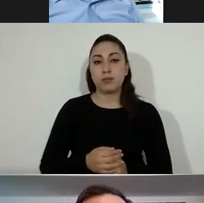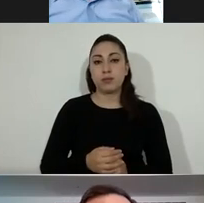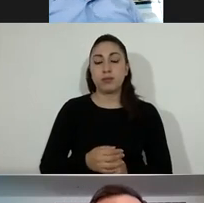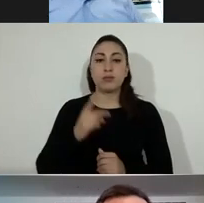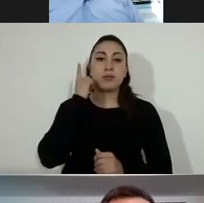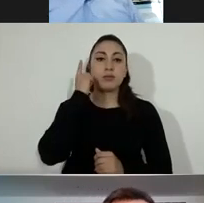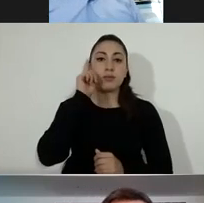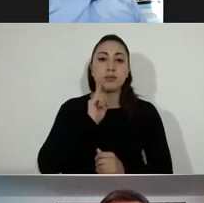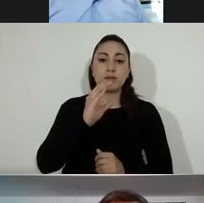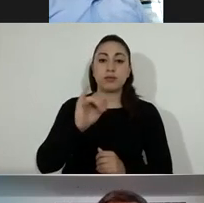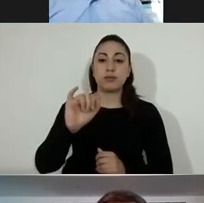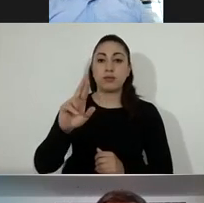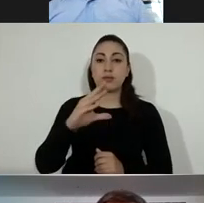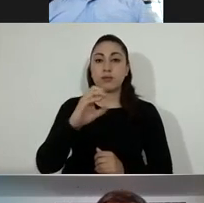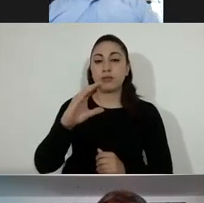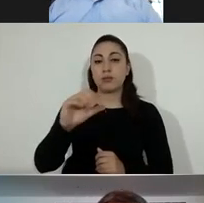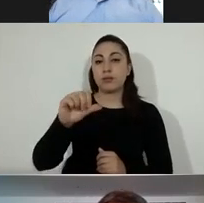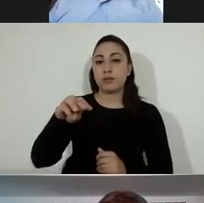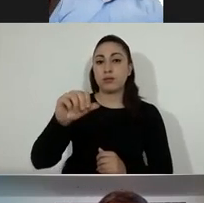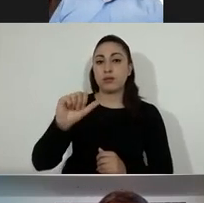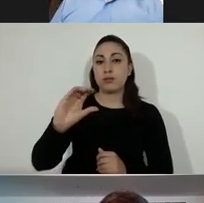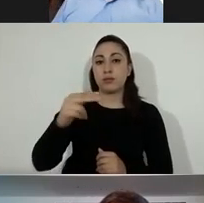Diputada Circe Camacho Bastida.